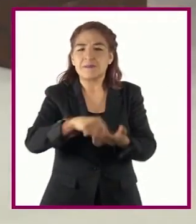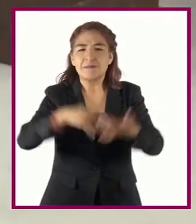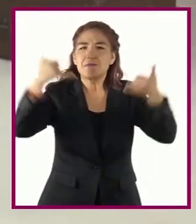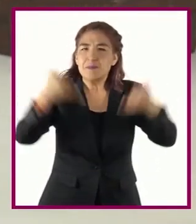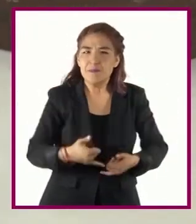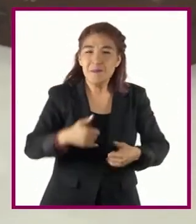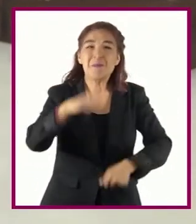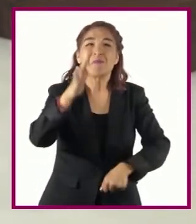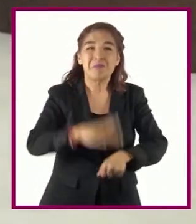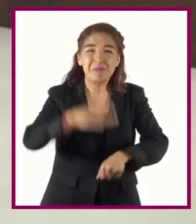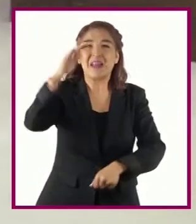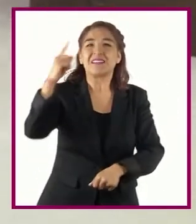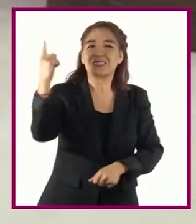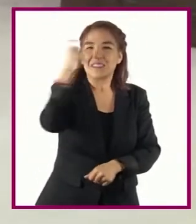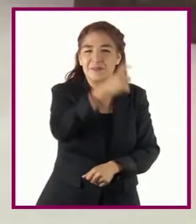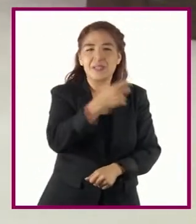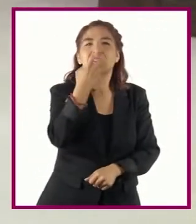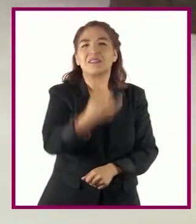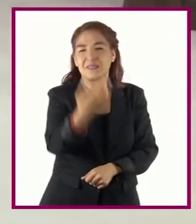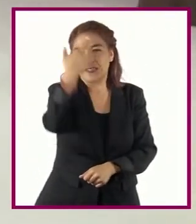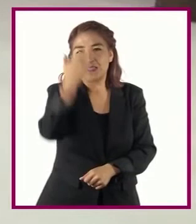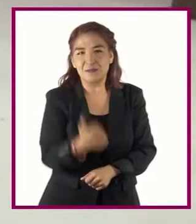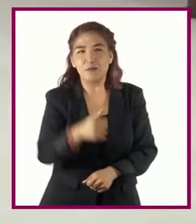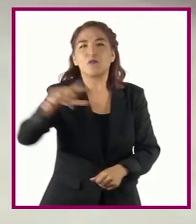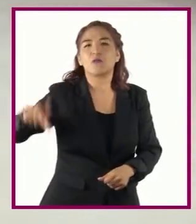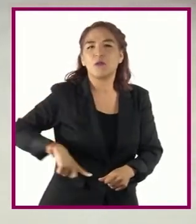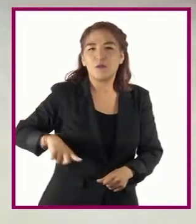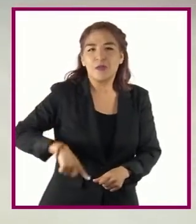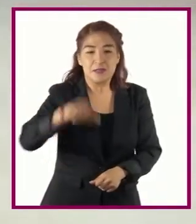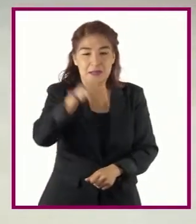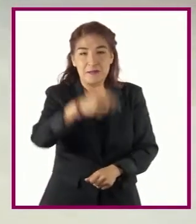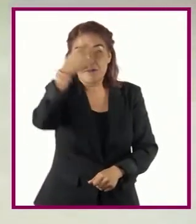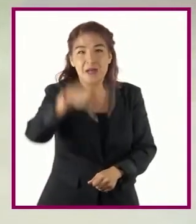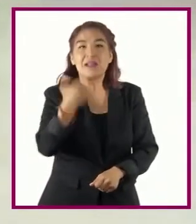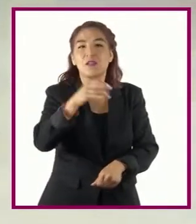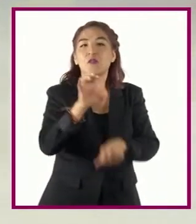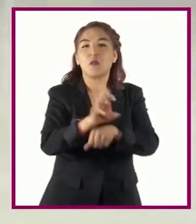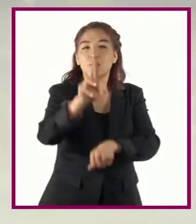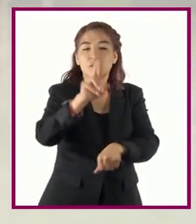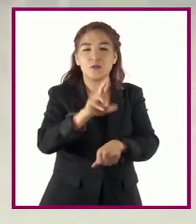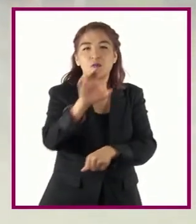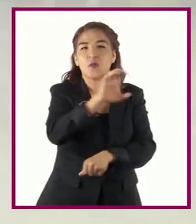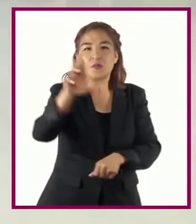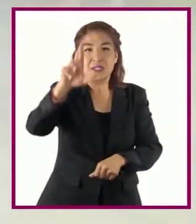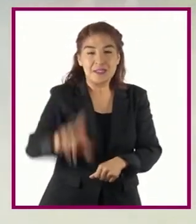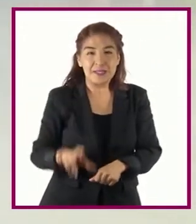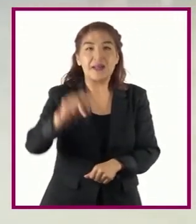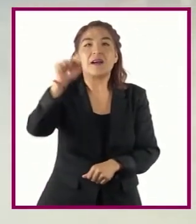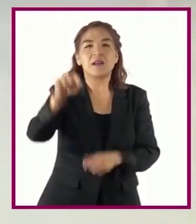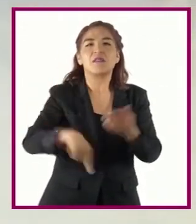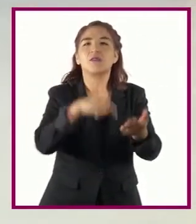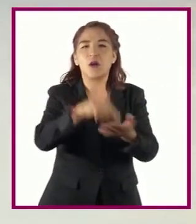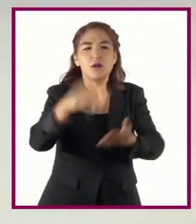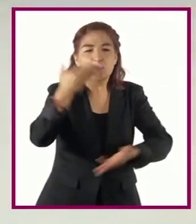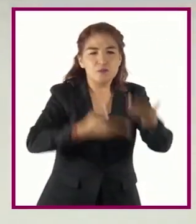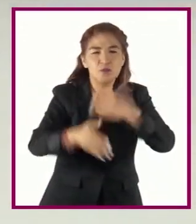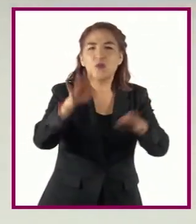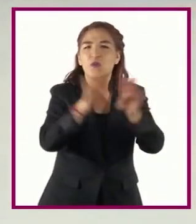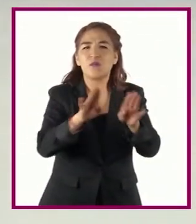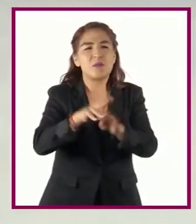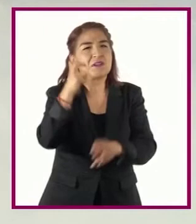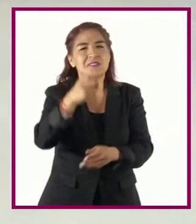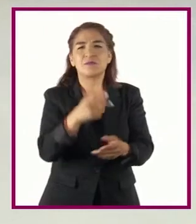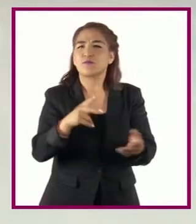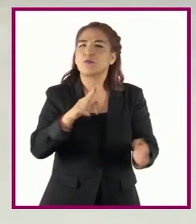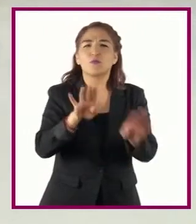se intensificó más, por lo cual los gobiernos de México y Costa Rica denunciaron internacionalmente la violación a los